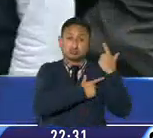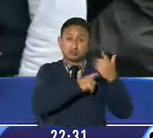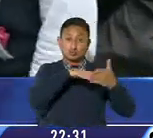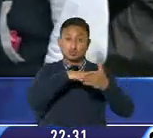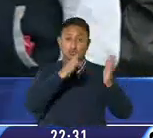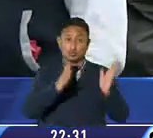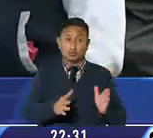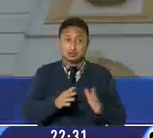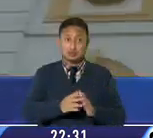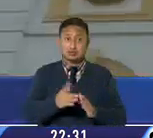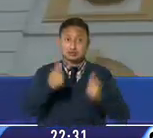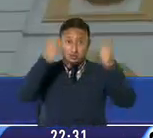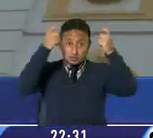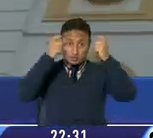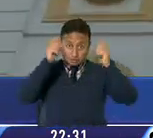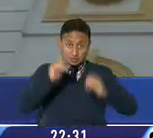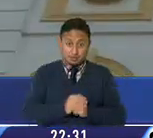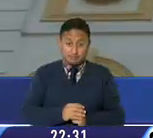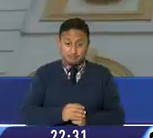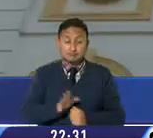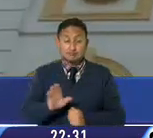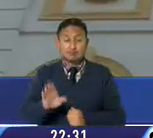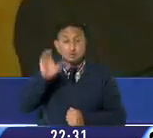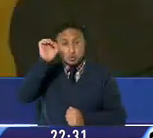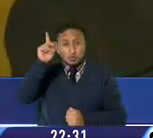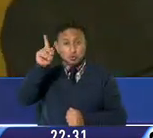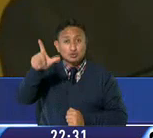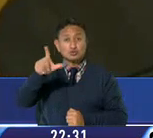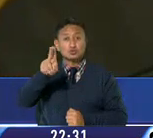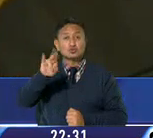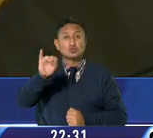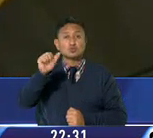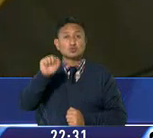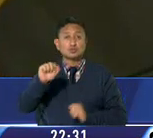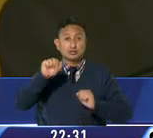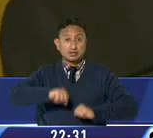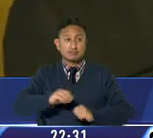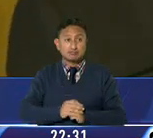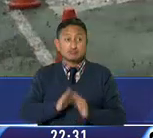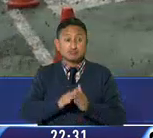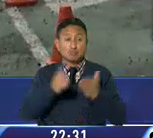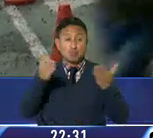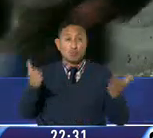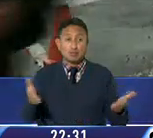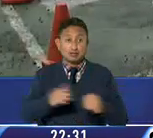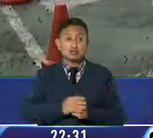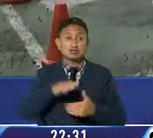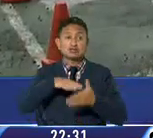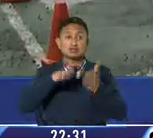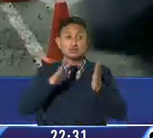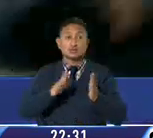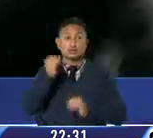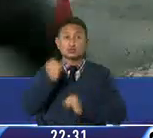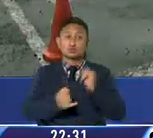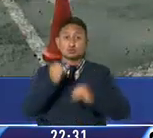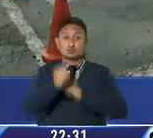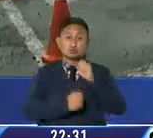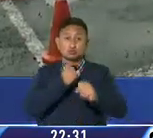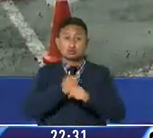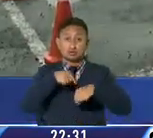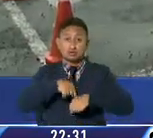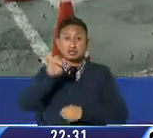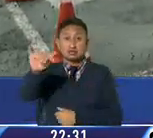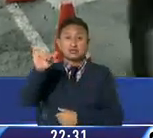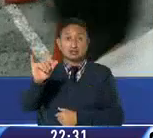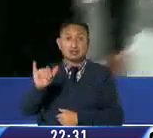de secundaria. Según las declaraciones del ministro Luis Hernández recogidas por Diario El Comercio, los estudiantes de los últimos años asistirán los sábados a los